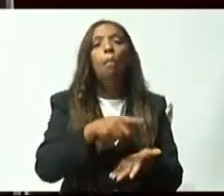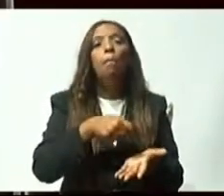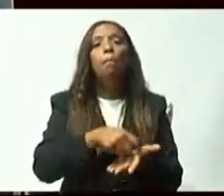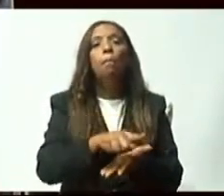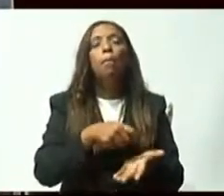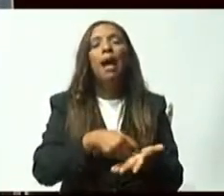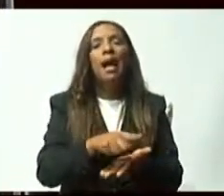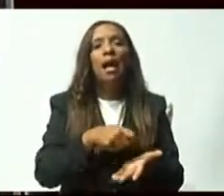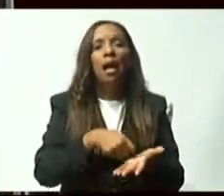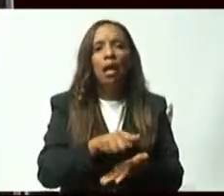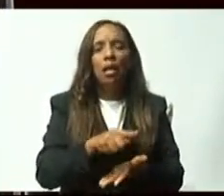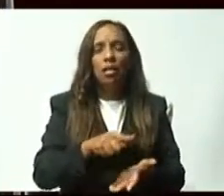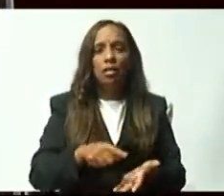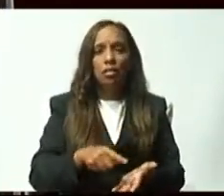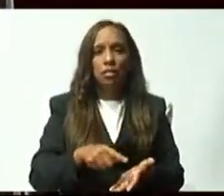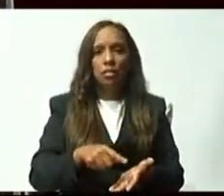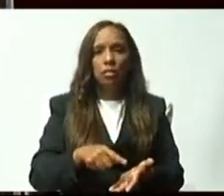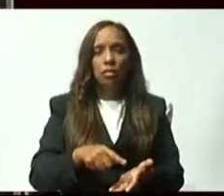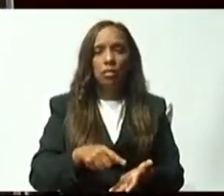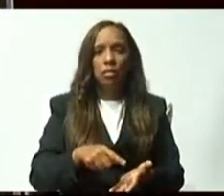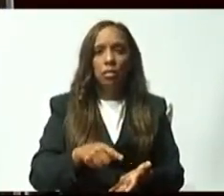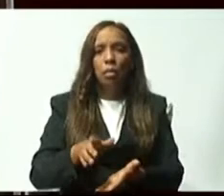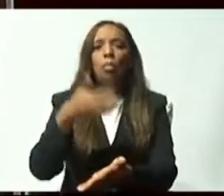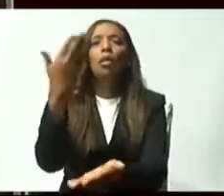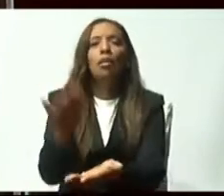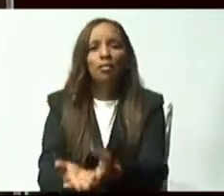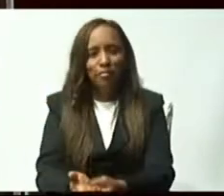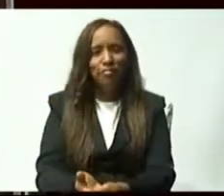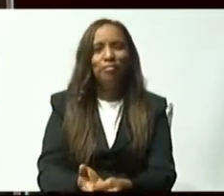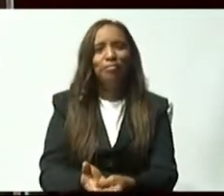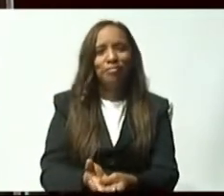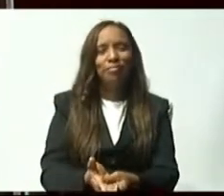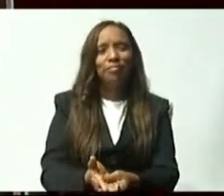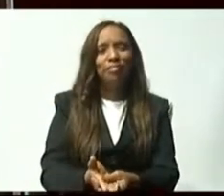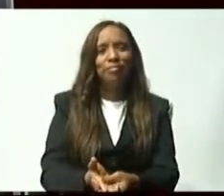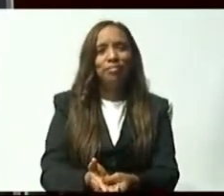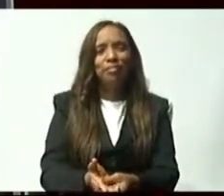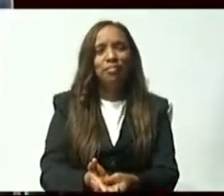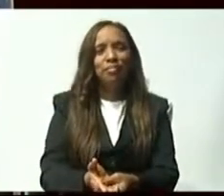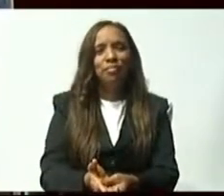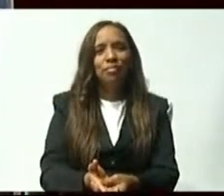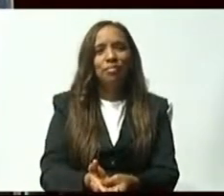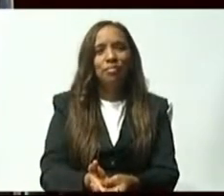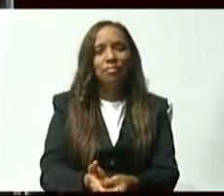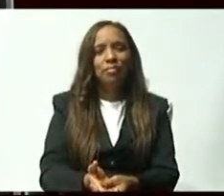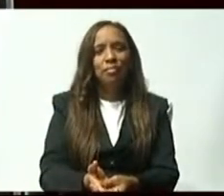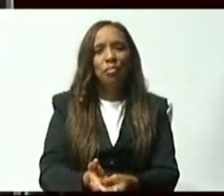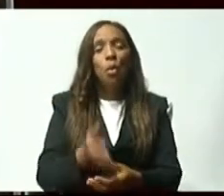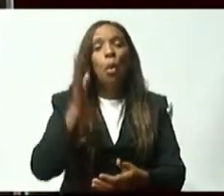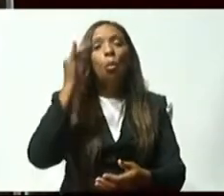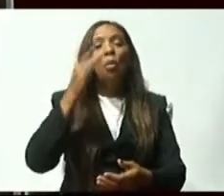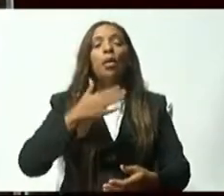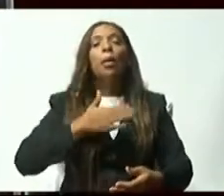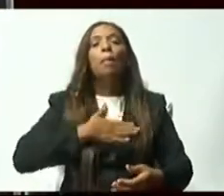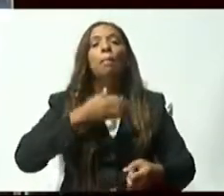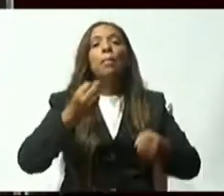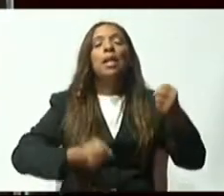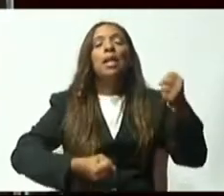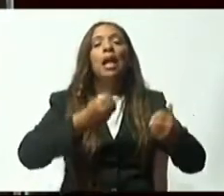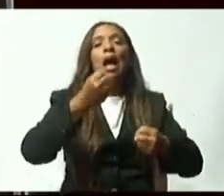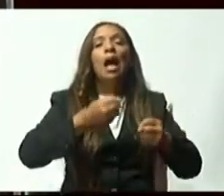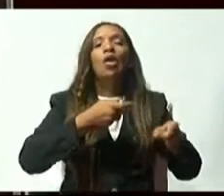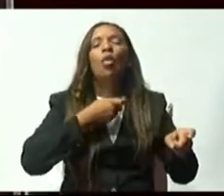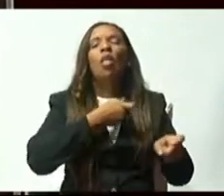seguir andando en un taxi, porque ante esta situación no creo que nadie se preste a andar conmigo y a darme una